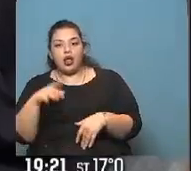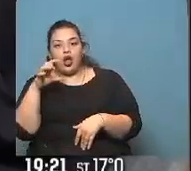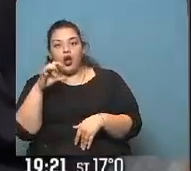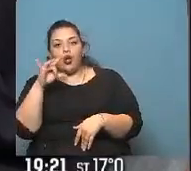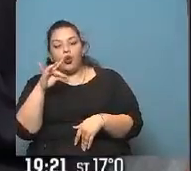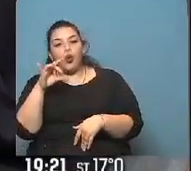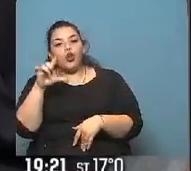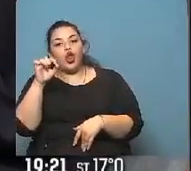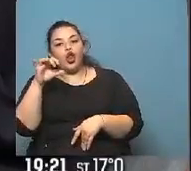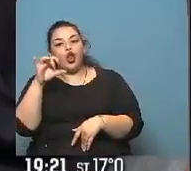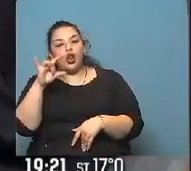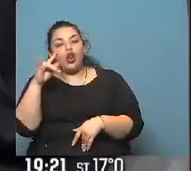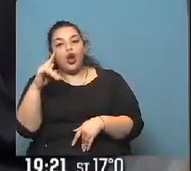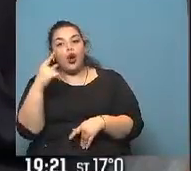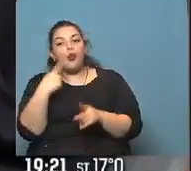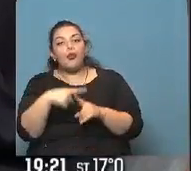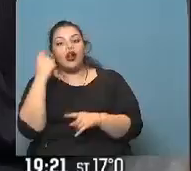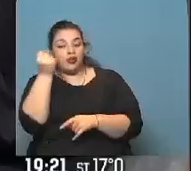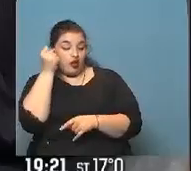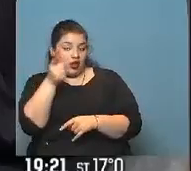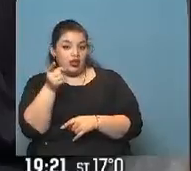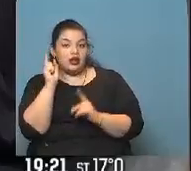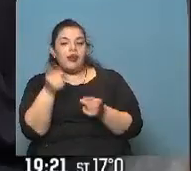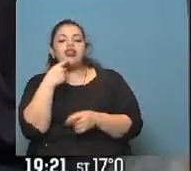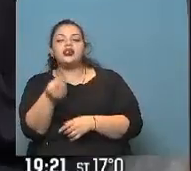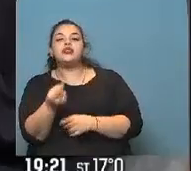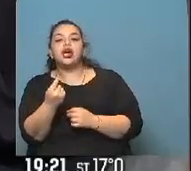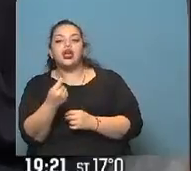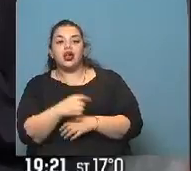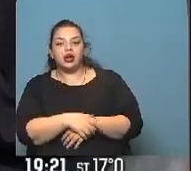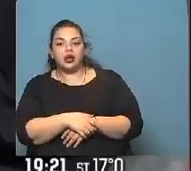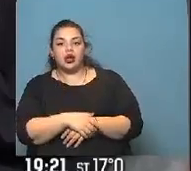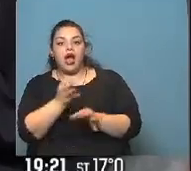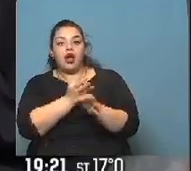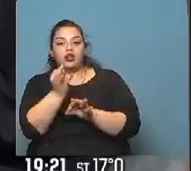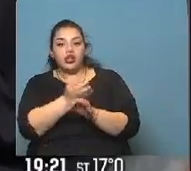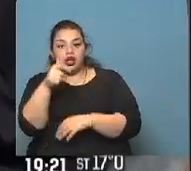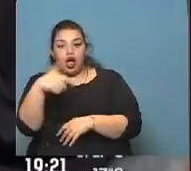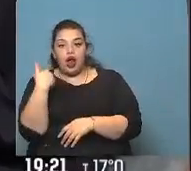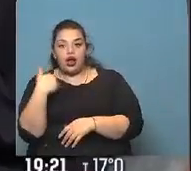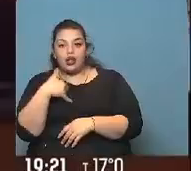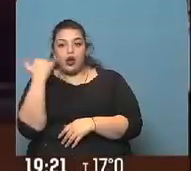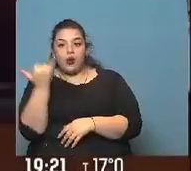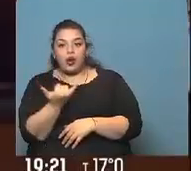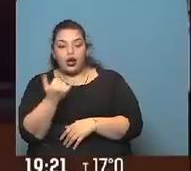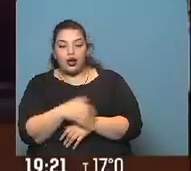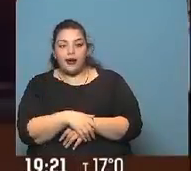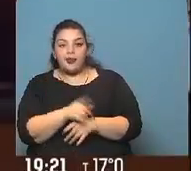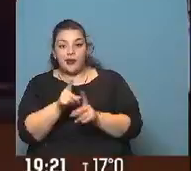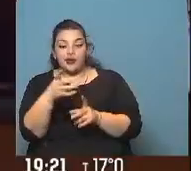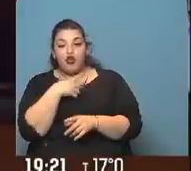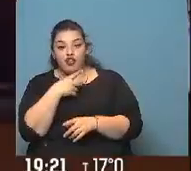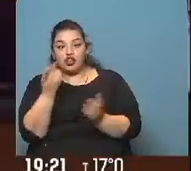justamente por la importancia del cargo diciendo que él aconsejando que en argentina hubiera convertibilidad de nuevo o